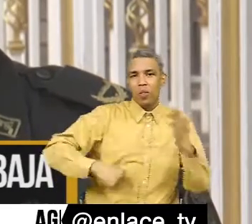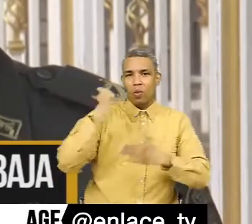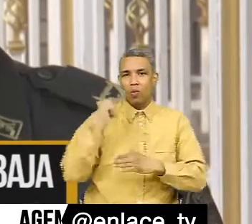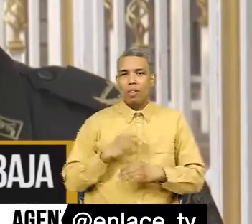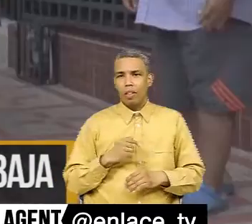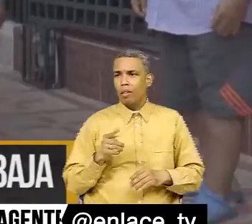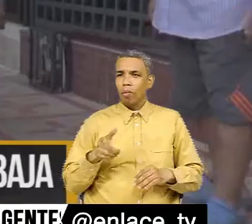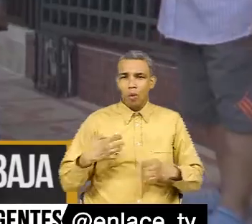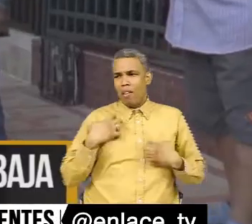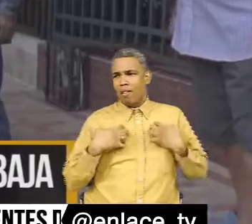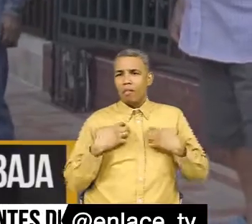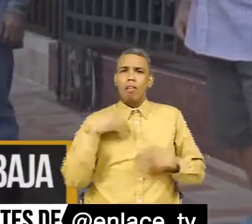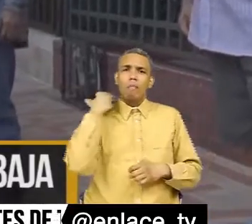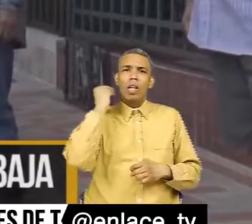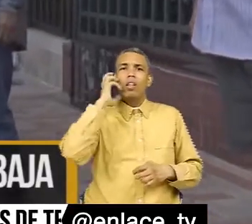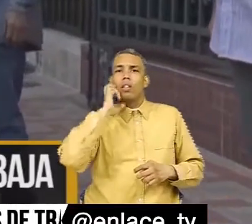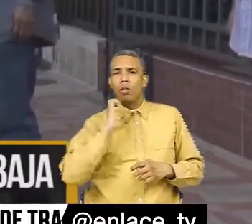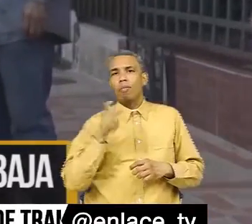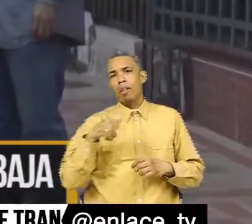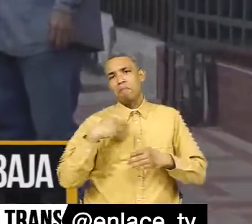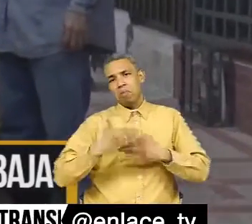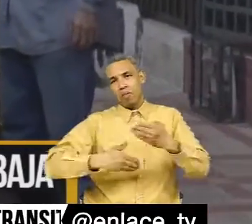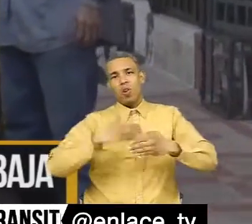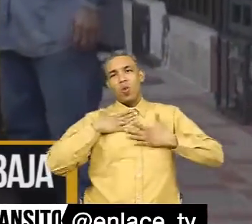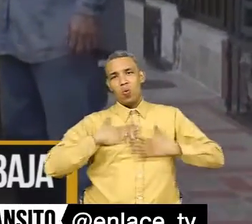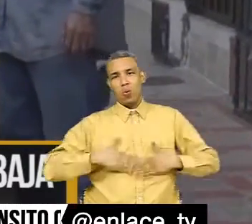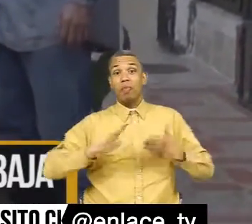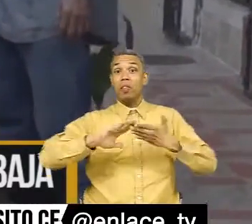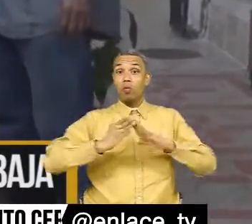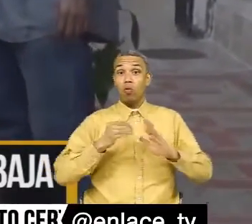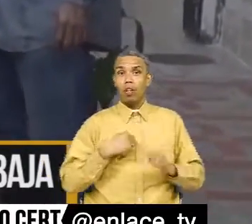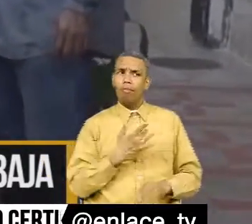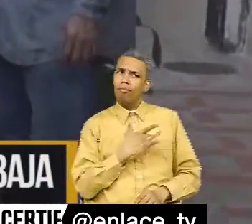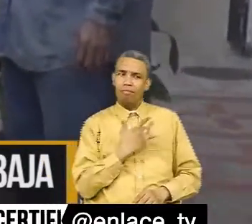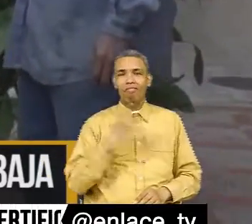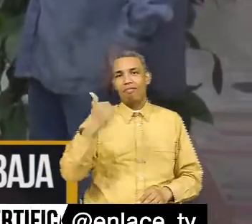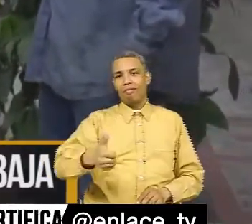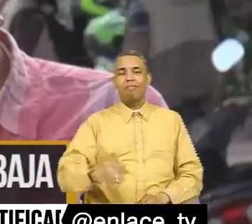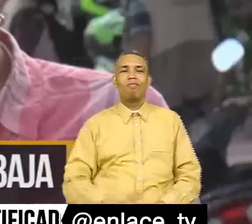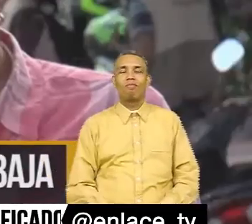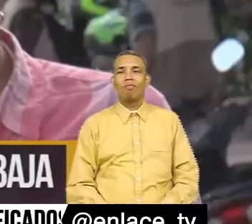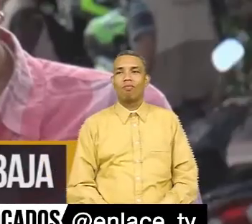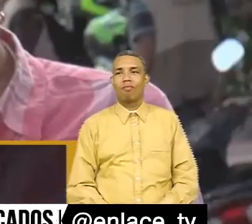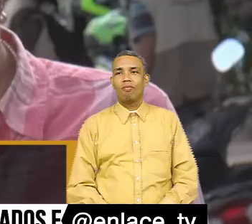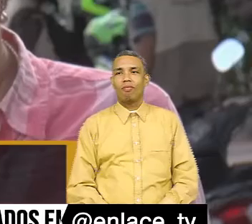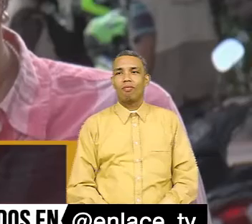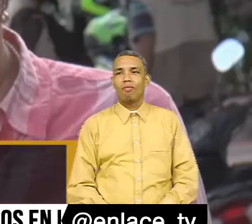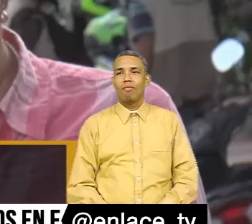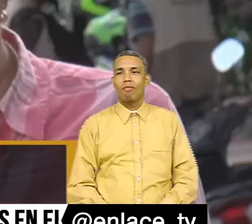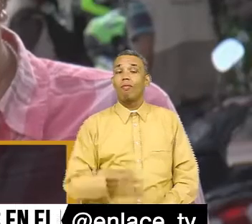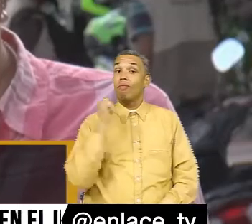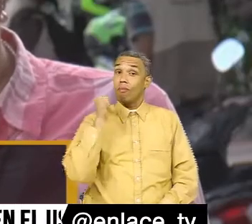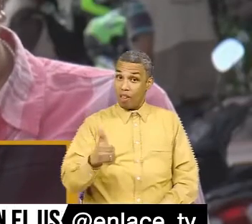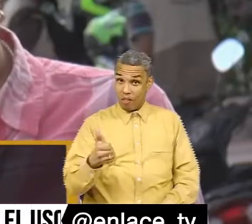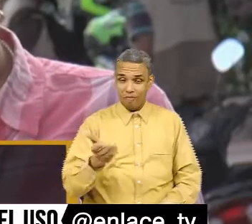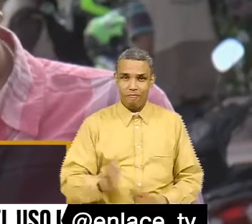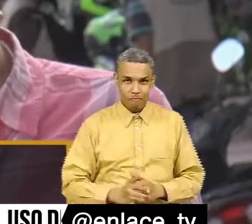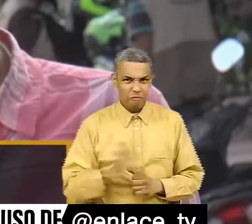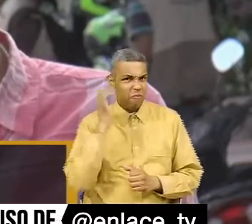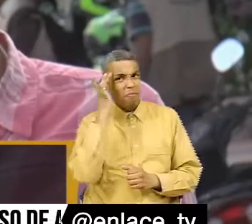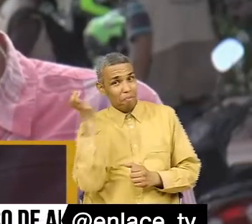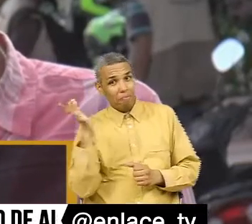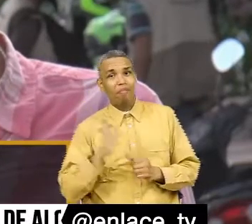seguridad ciudadana. La ciudadanía de este sector se ha mostrado complacida por la creación de este frente. Eso es muy beneficioso para todos nosotros,